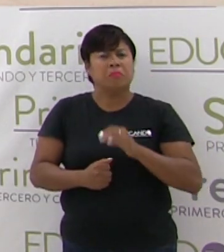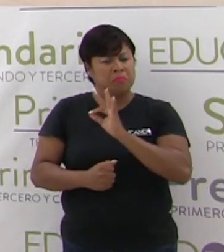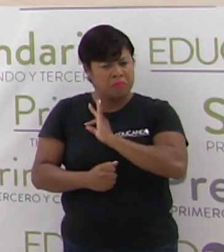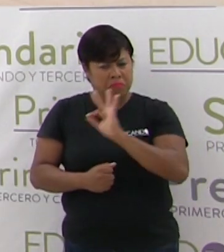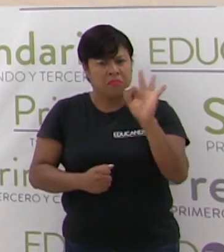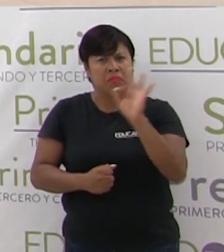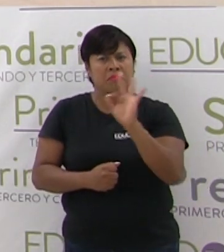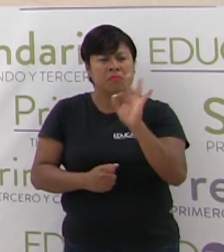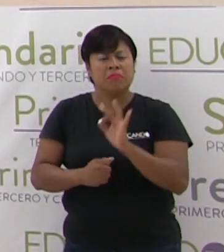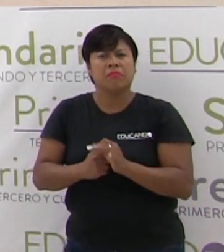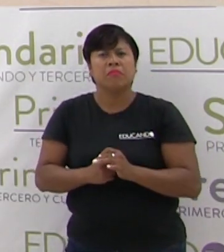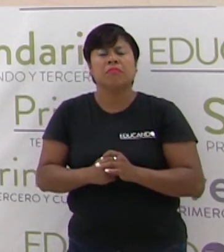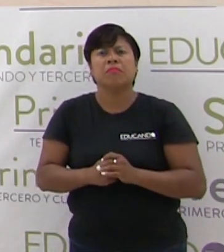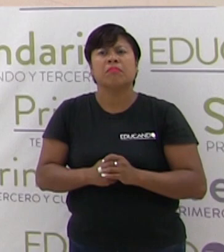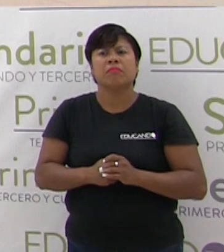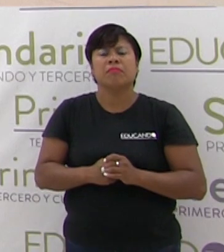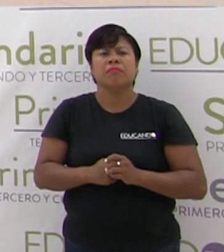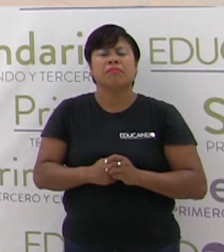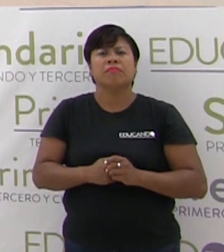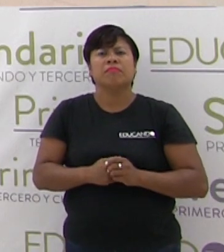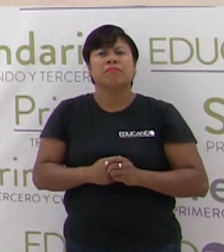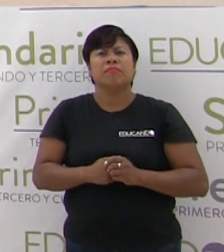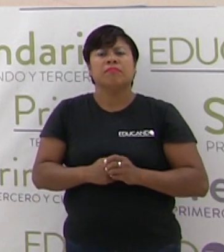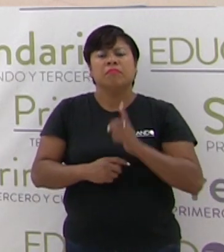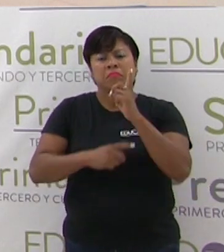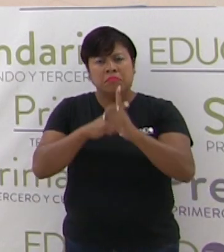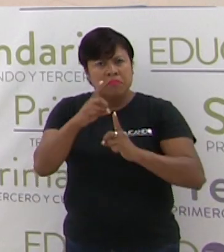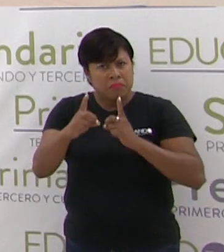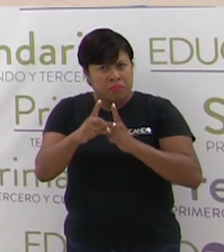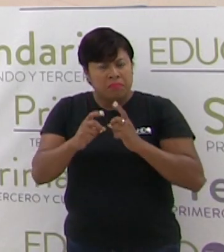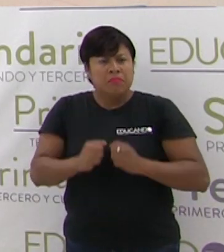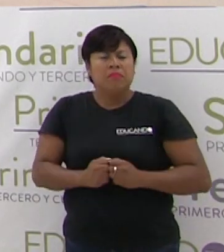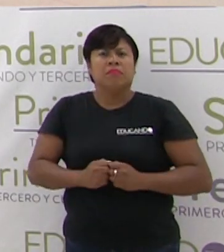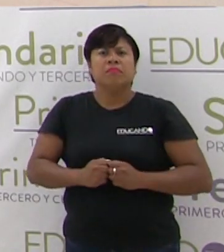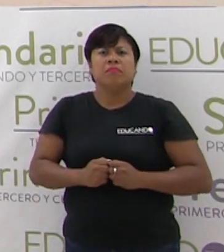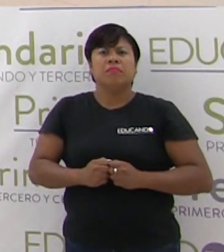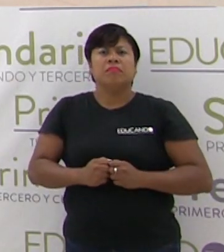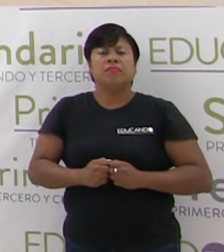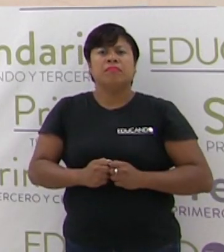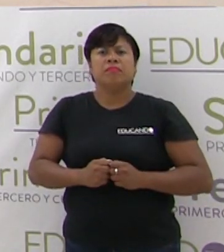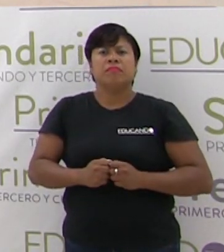Puede ser un hecho de los deportes,